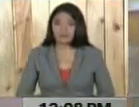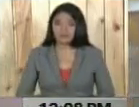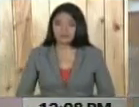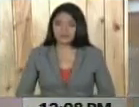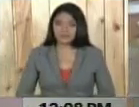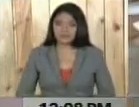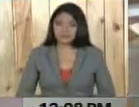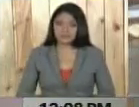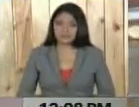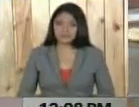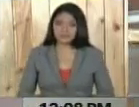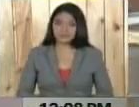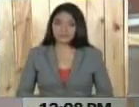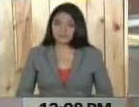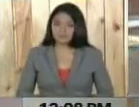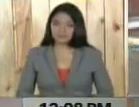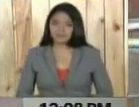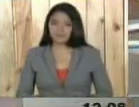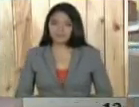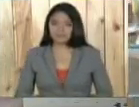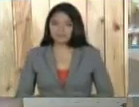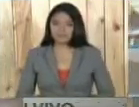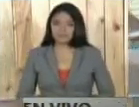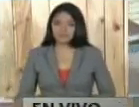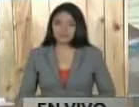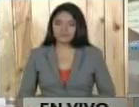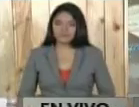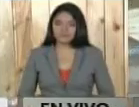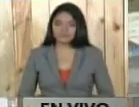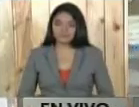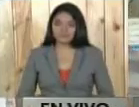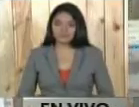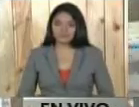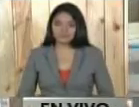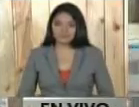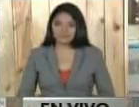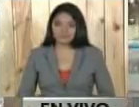que fue un instrumento